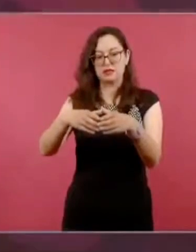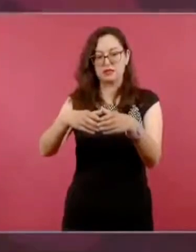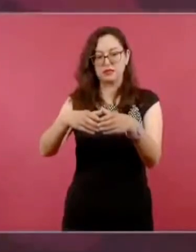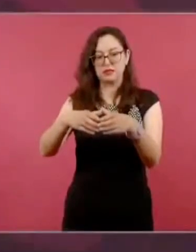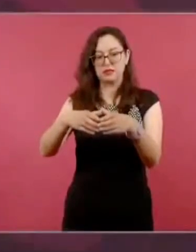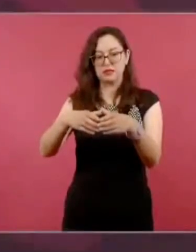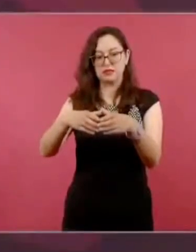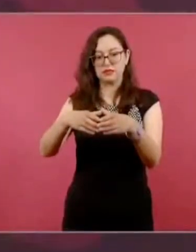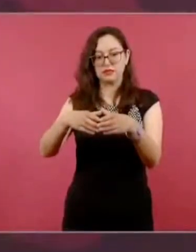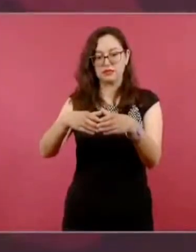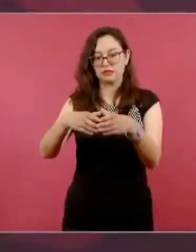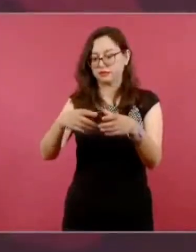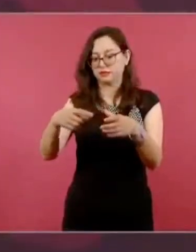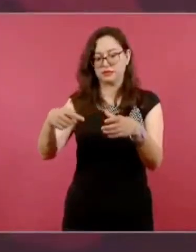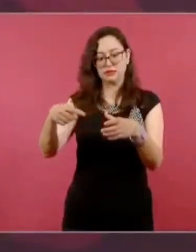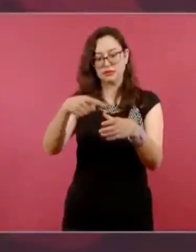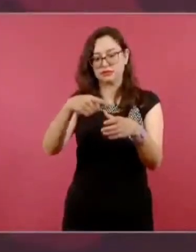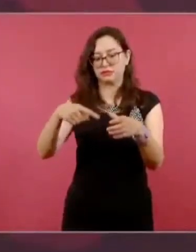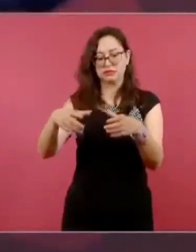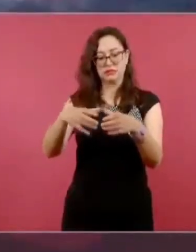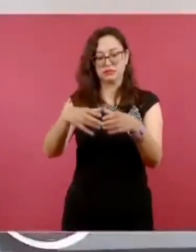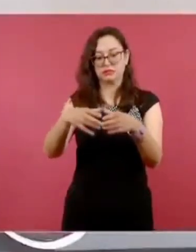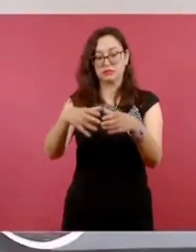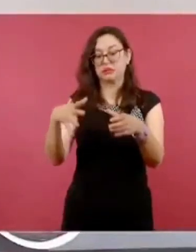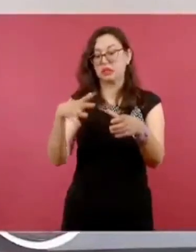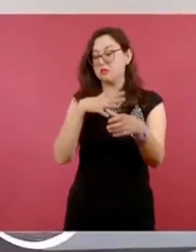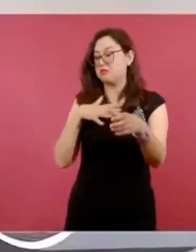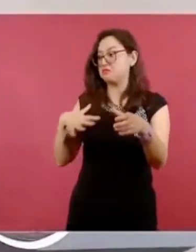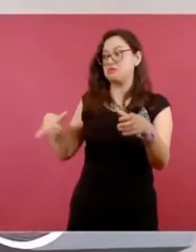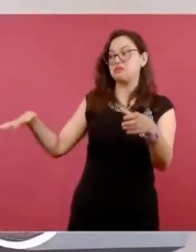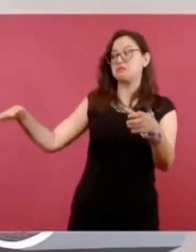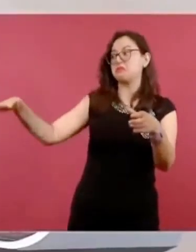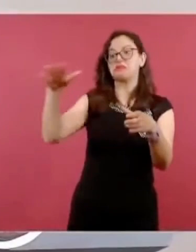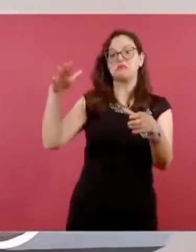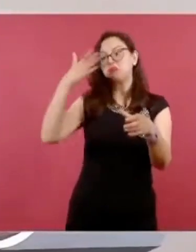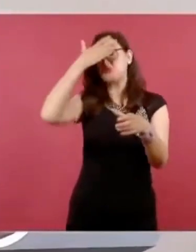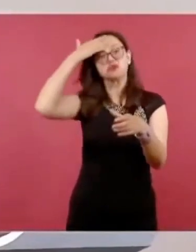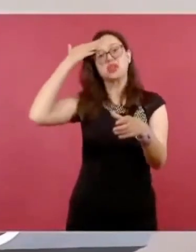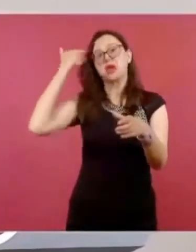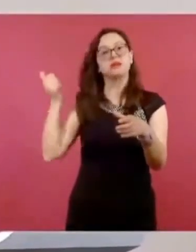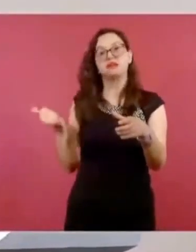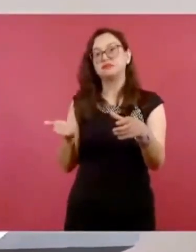pertenecer o estar en una élite y no en todo el pueblo.